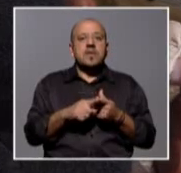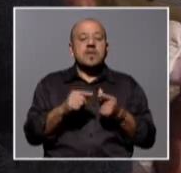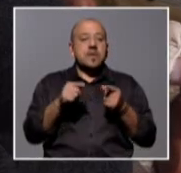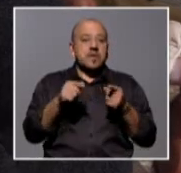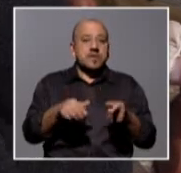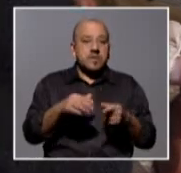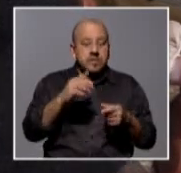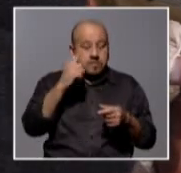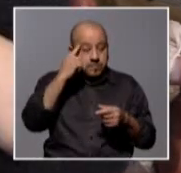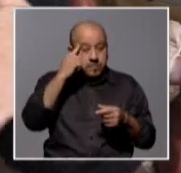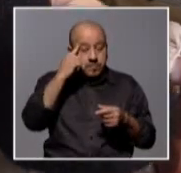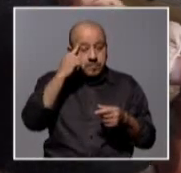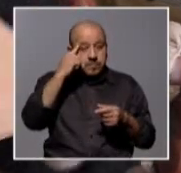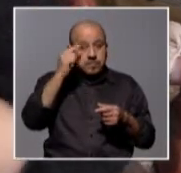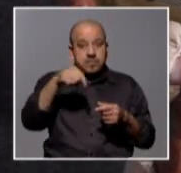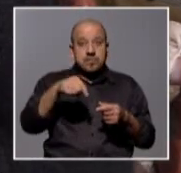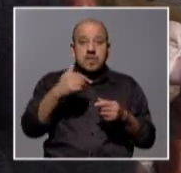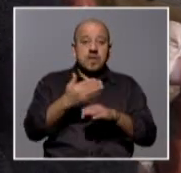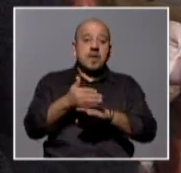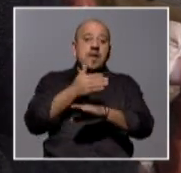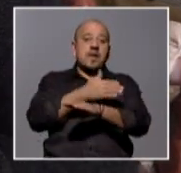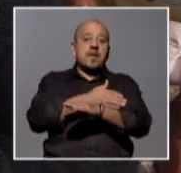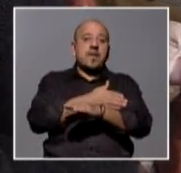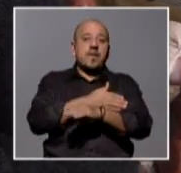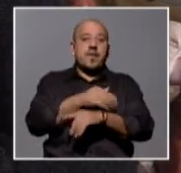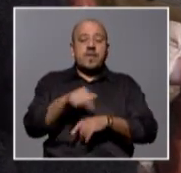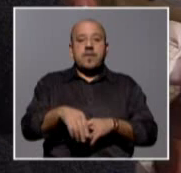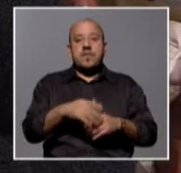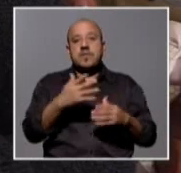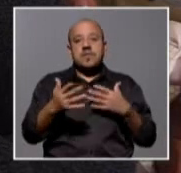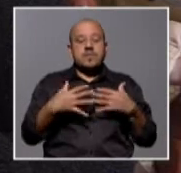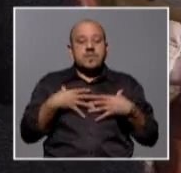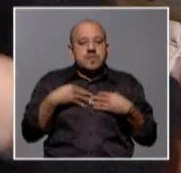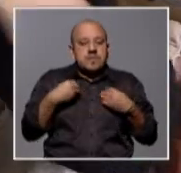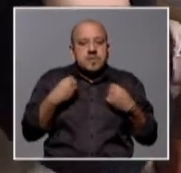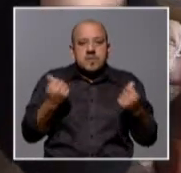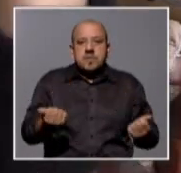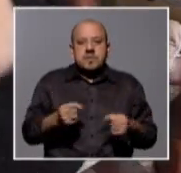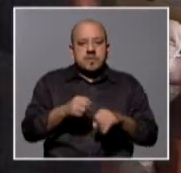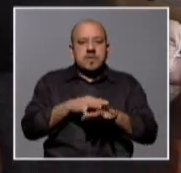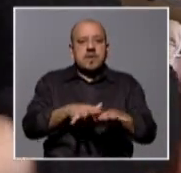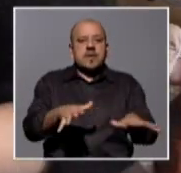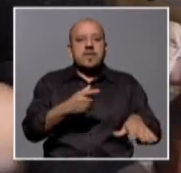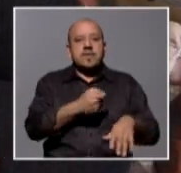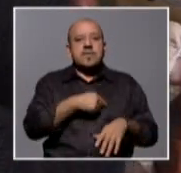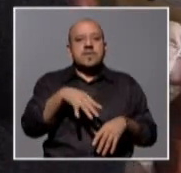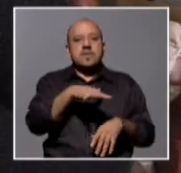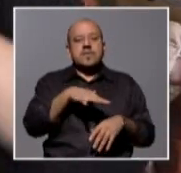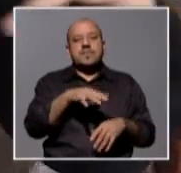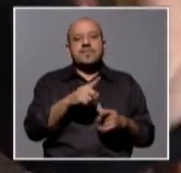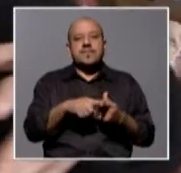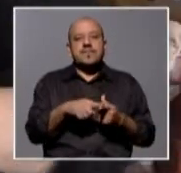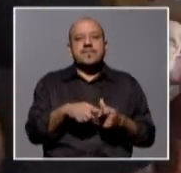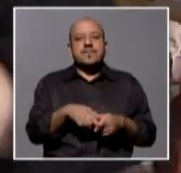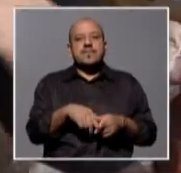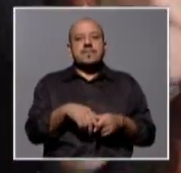reestructurar. Todos estos días previos han sido muy movilizadores en las redes, en el